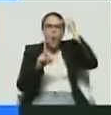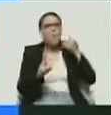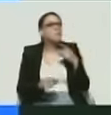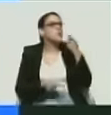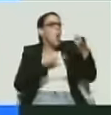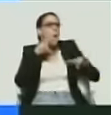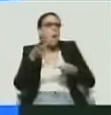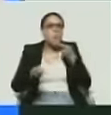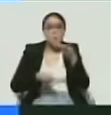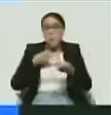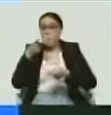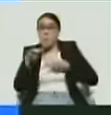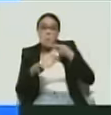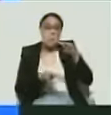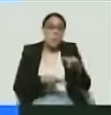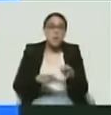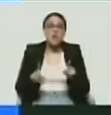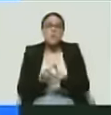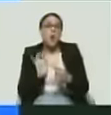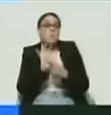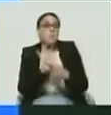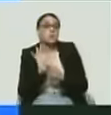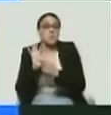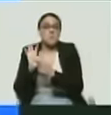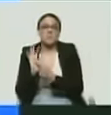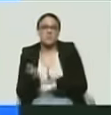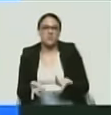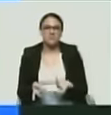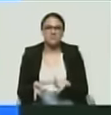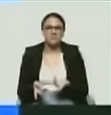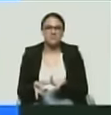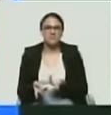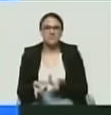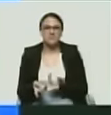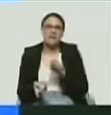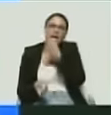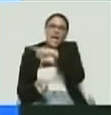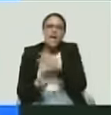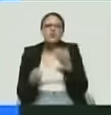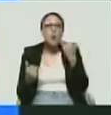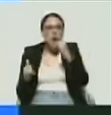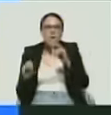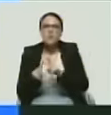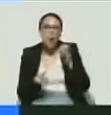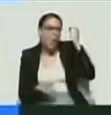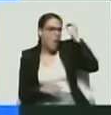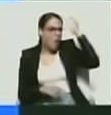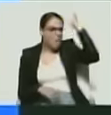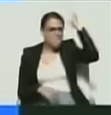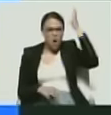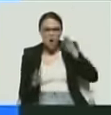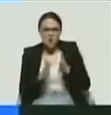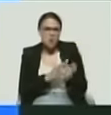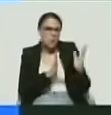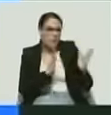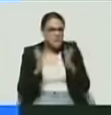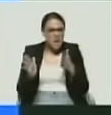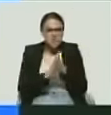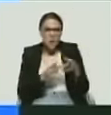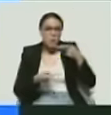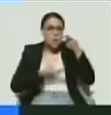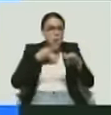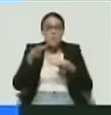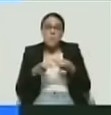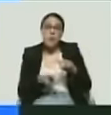que está en Boston o que está en Madrid. Son gente de verdad que tienen no uno, tienen dos cerebros funcionando todo el tiempo. Lo que pasa es que no saben ganar